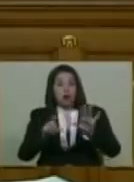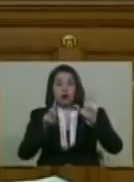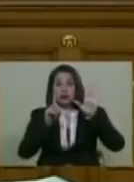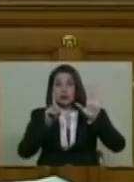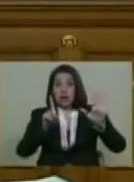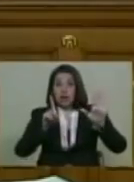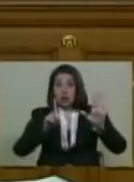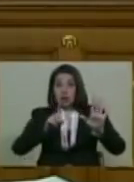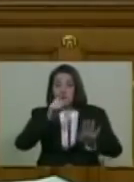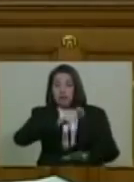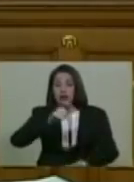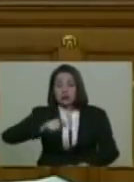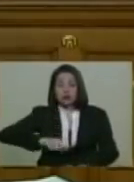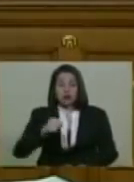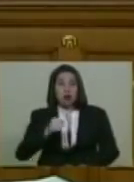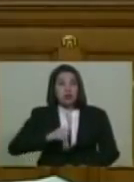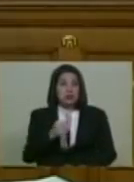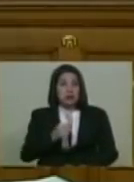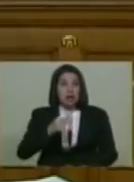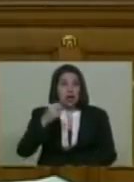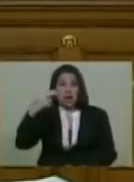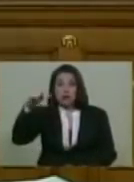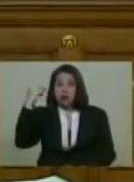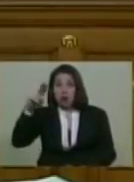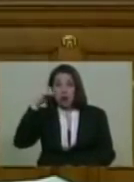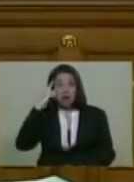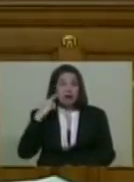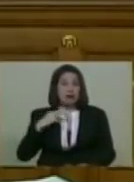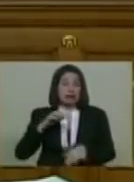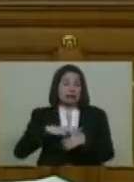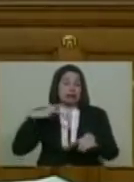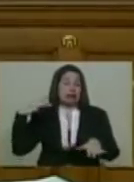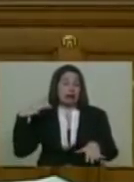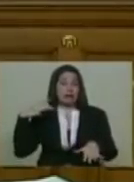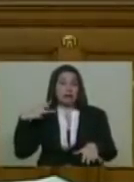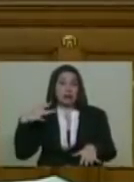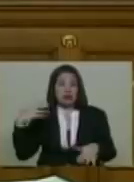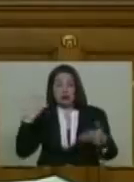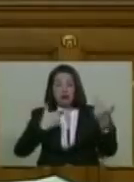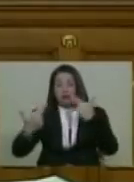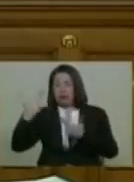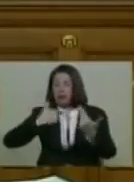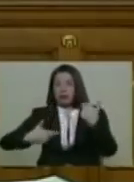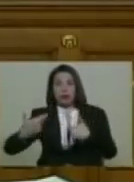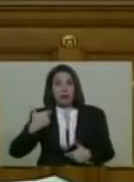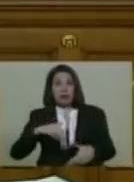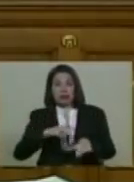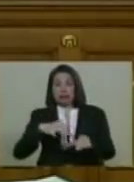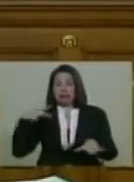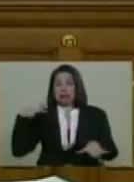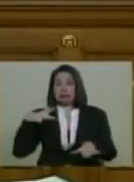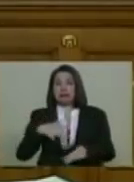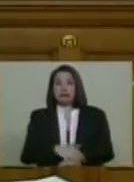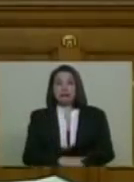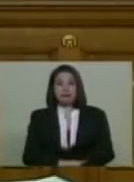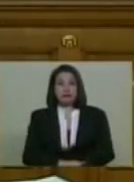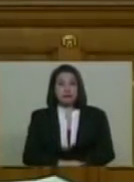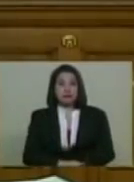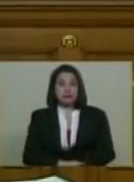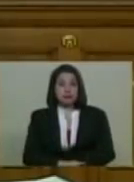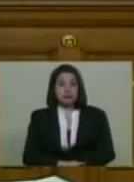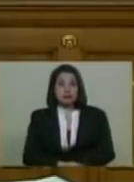policías nacionales bolivarianos gravemente herido gravemente